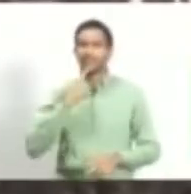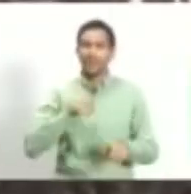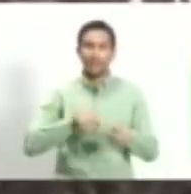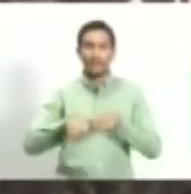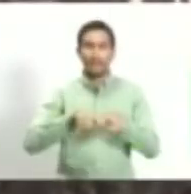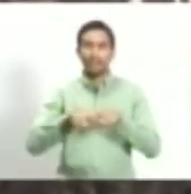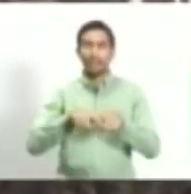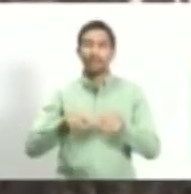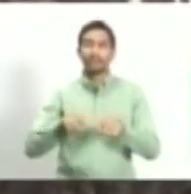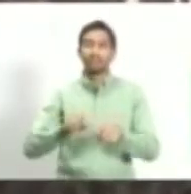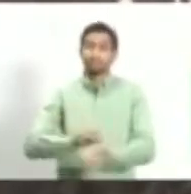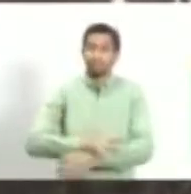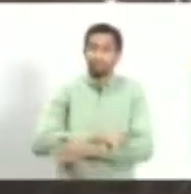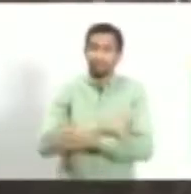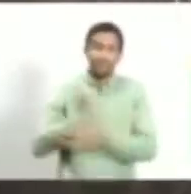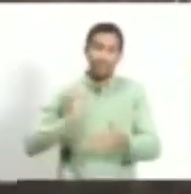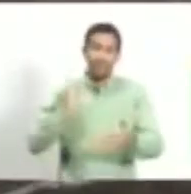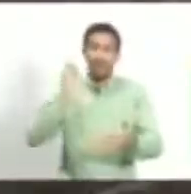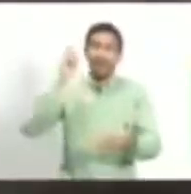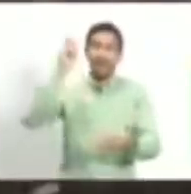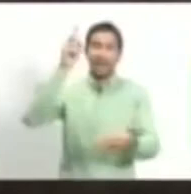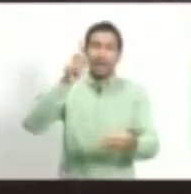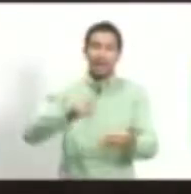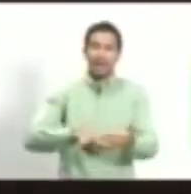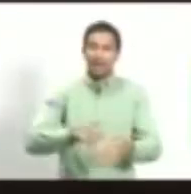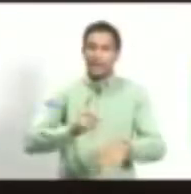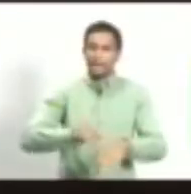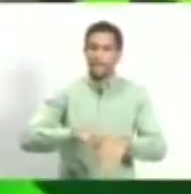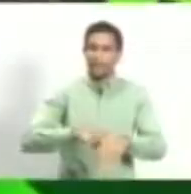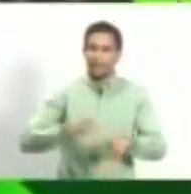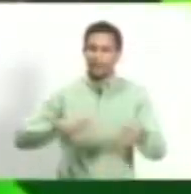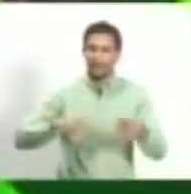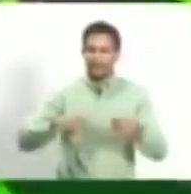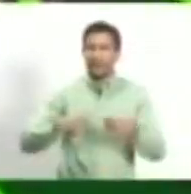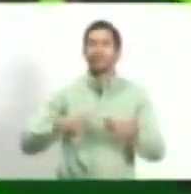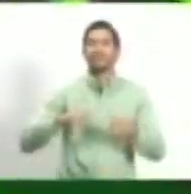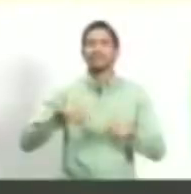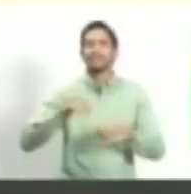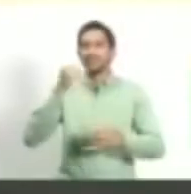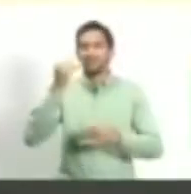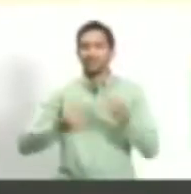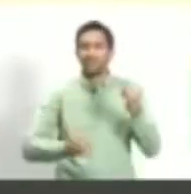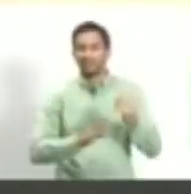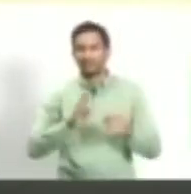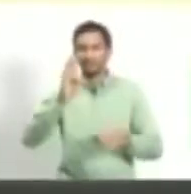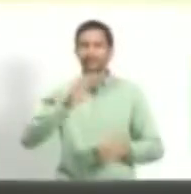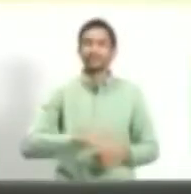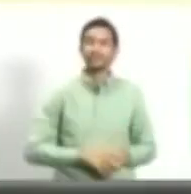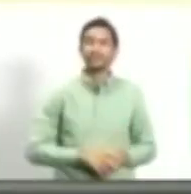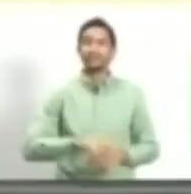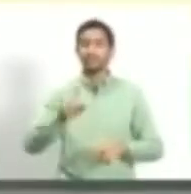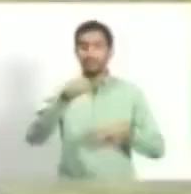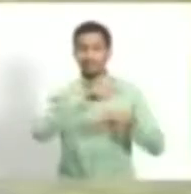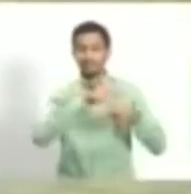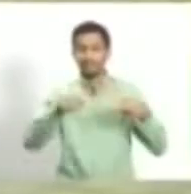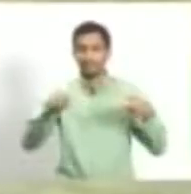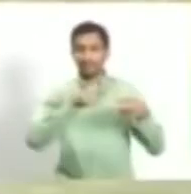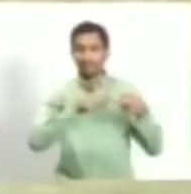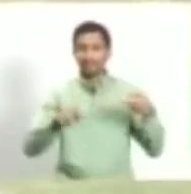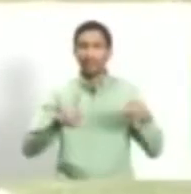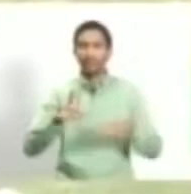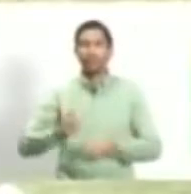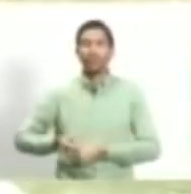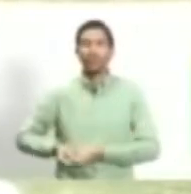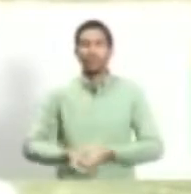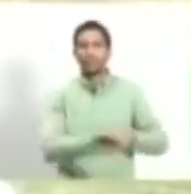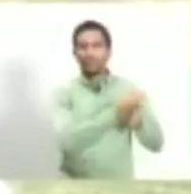emocionante hasta el final, que incluye 2 contrarreloj y 5 finales en alto. La segunda semana del Abierto de Golf TPC